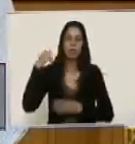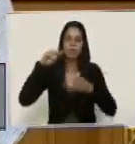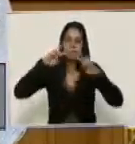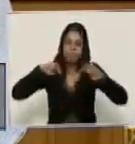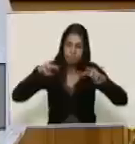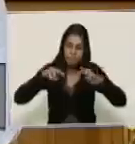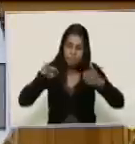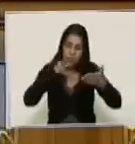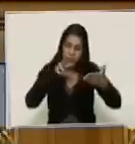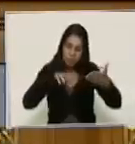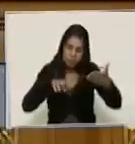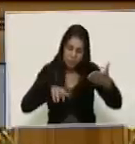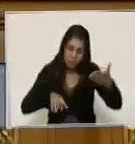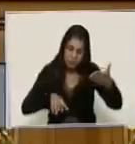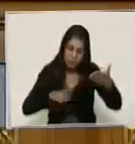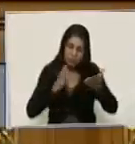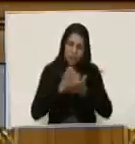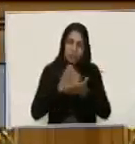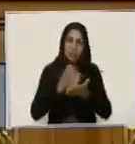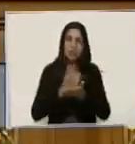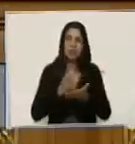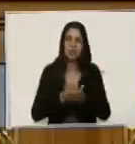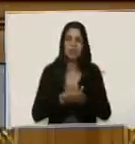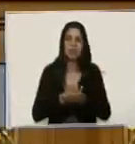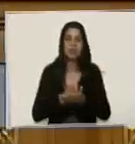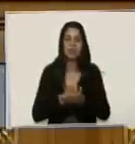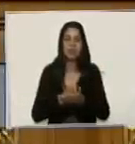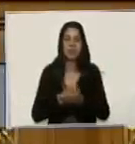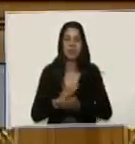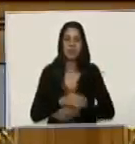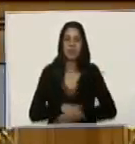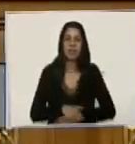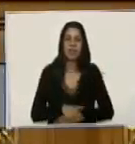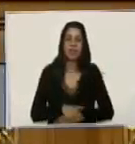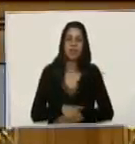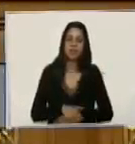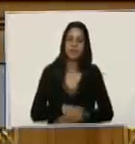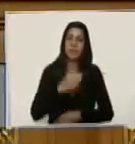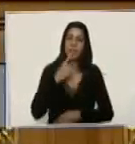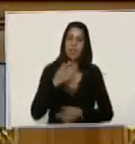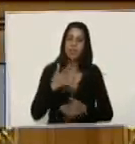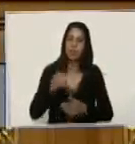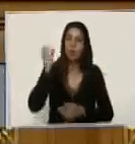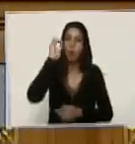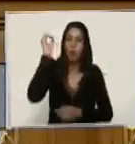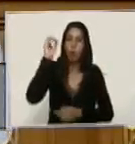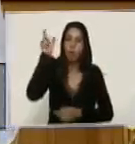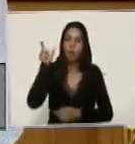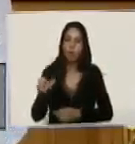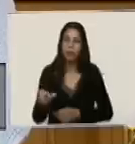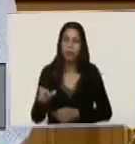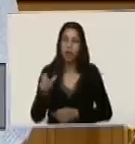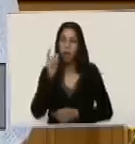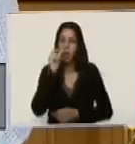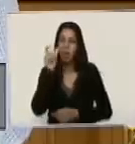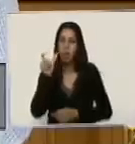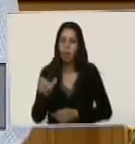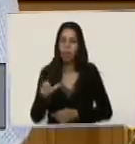siempre en el coco me sale la opinión de ese validez Orlando